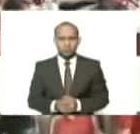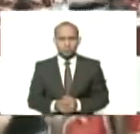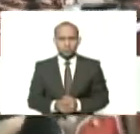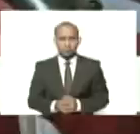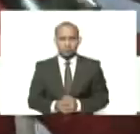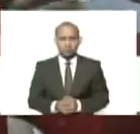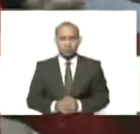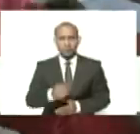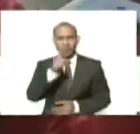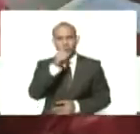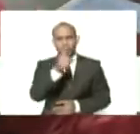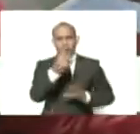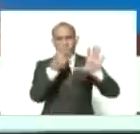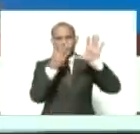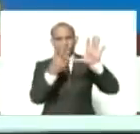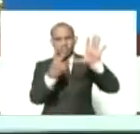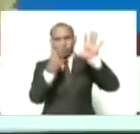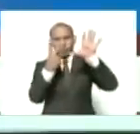74.